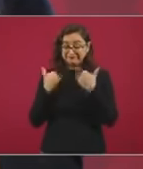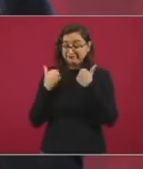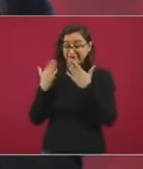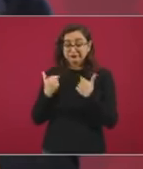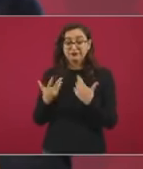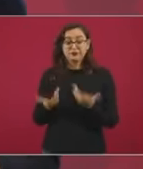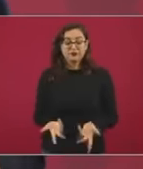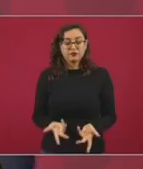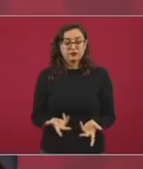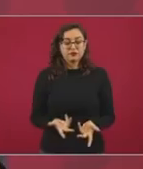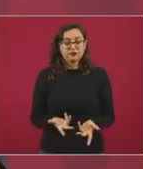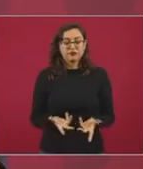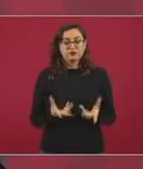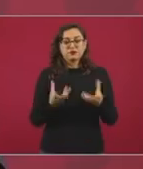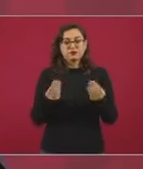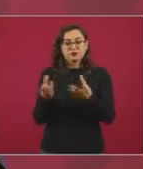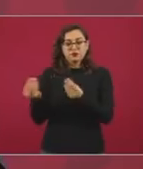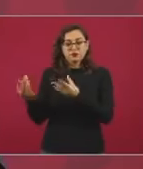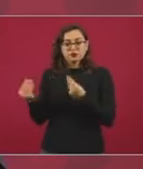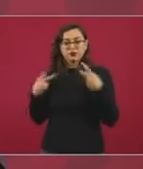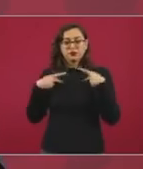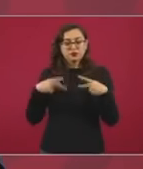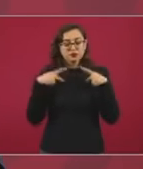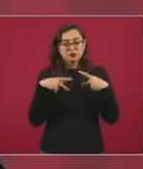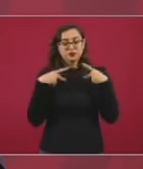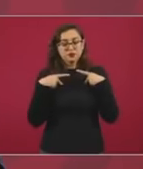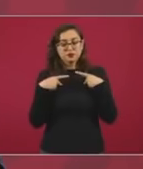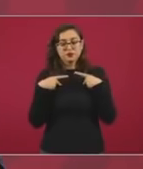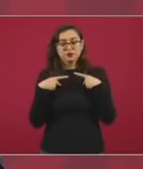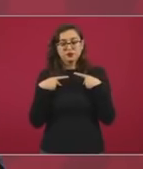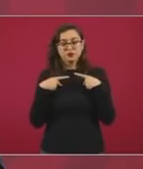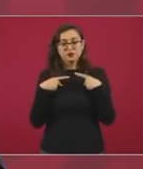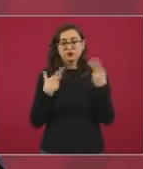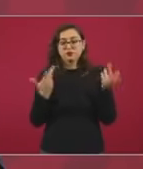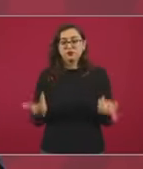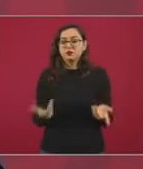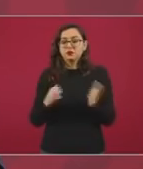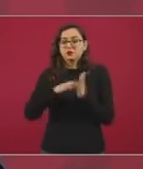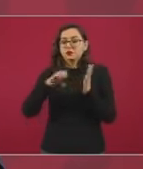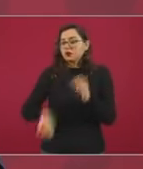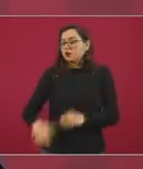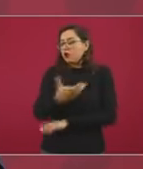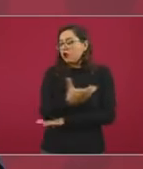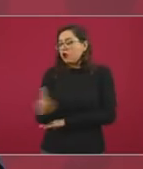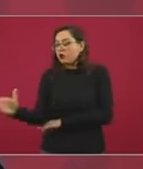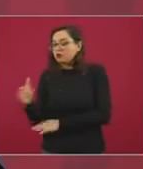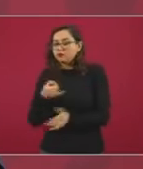Hay muchos casos, los productores de caña